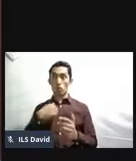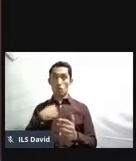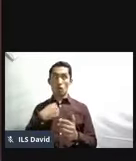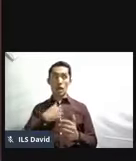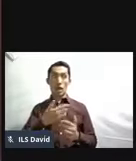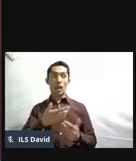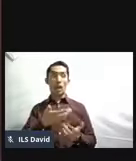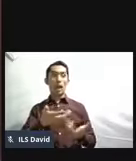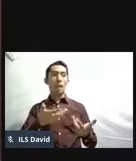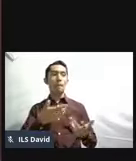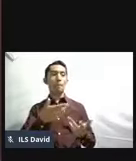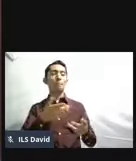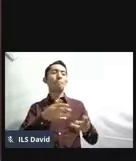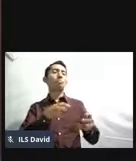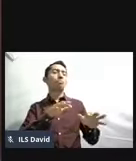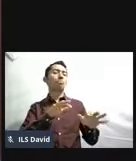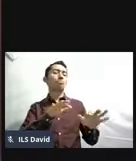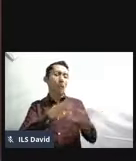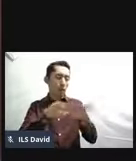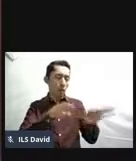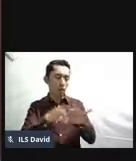caso de